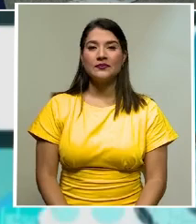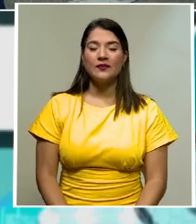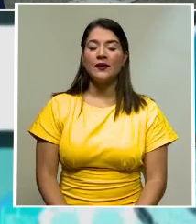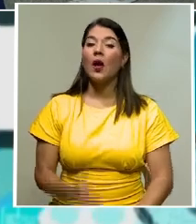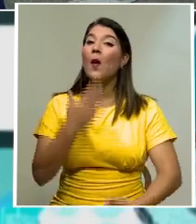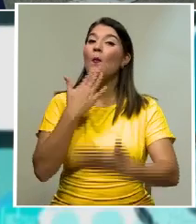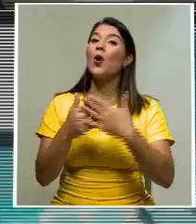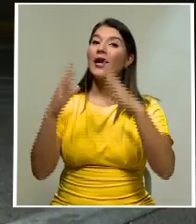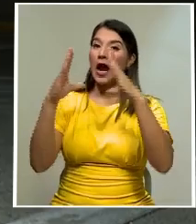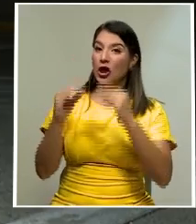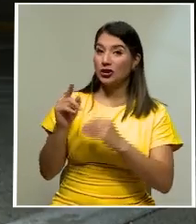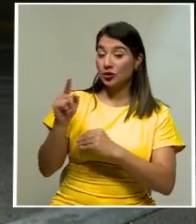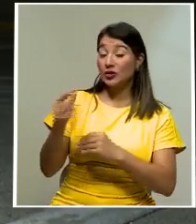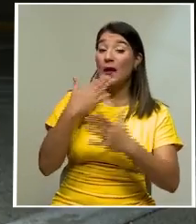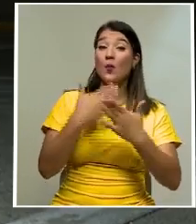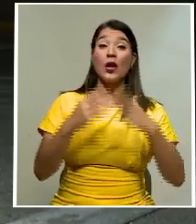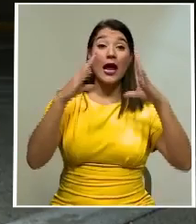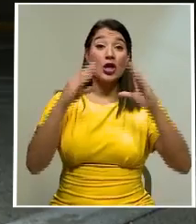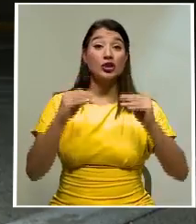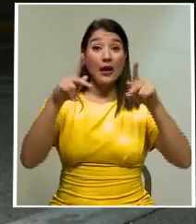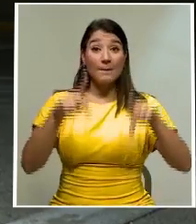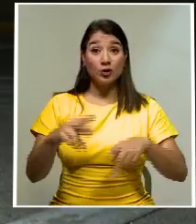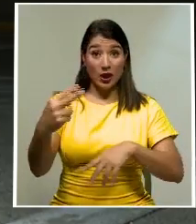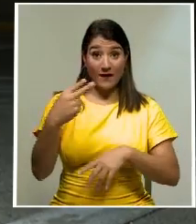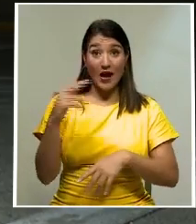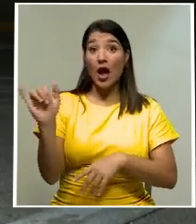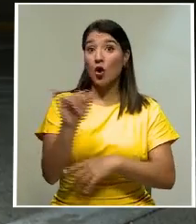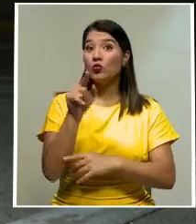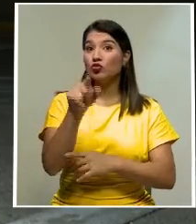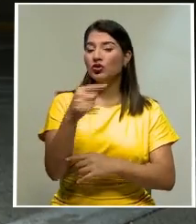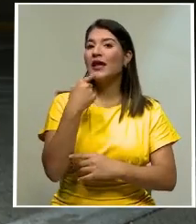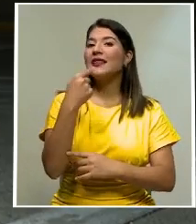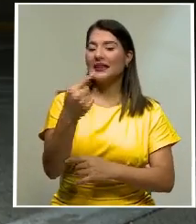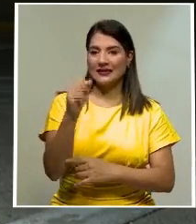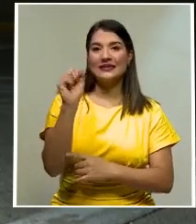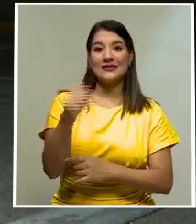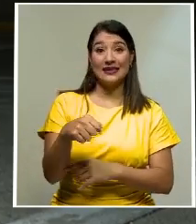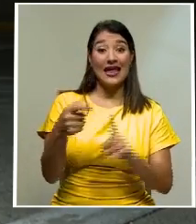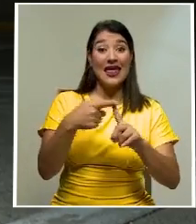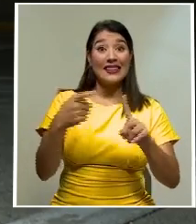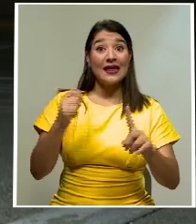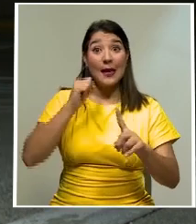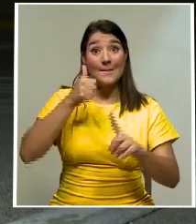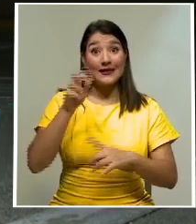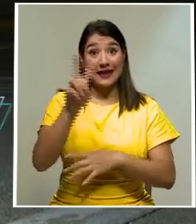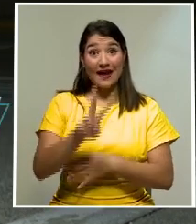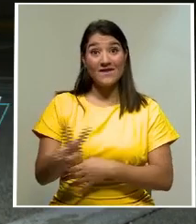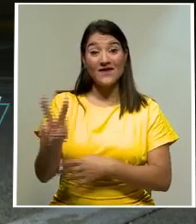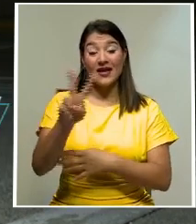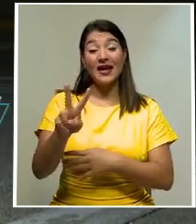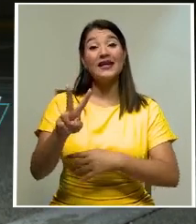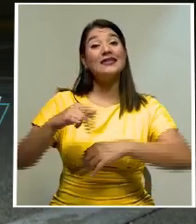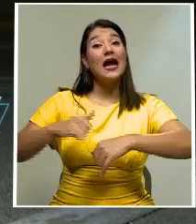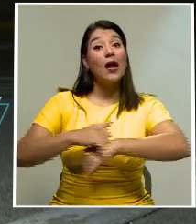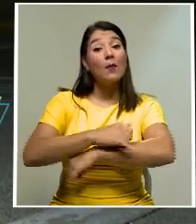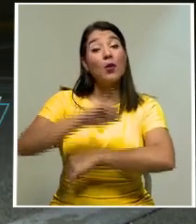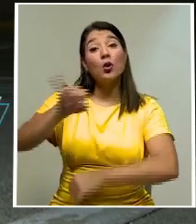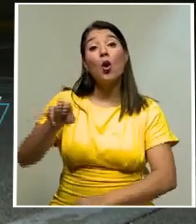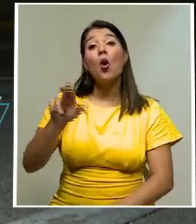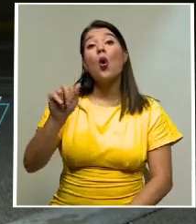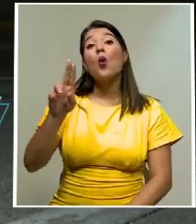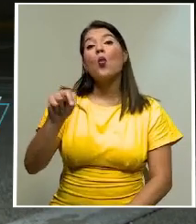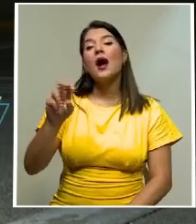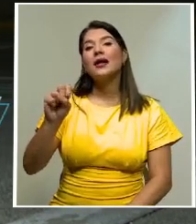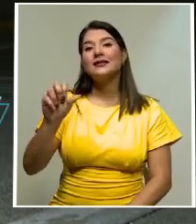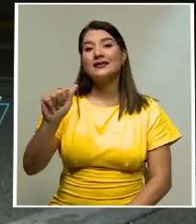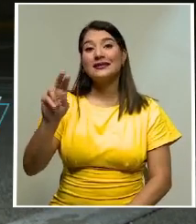Muy buenas noches, Eisel y amigos televidentes. Tal y como usted lo comenta, a partir de este viernes el aeropuerto Juan Santamaría contará